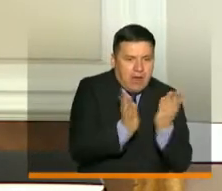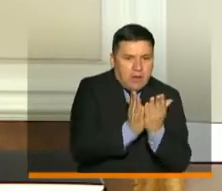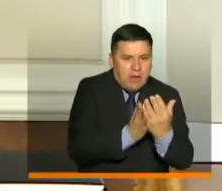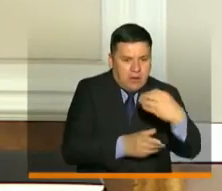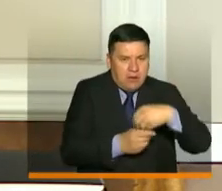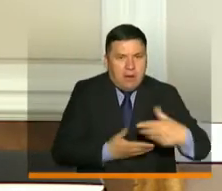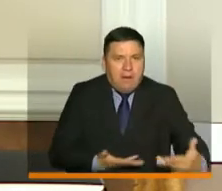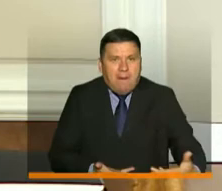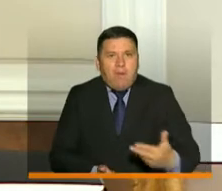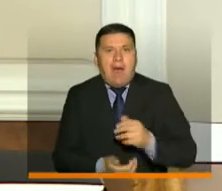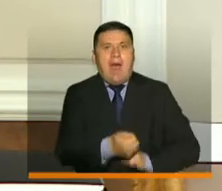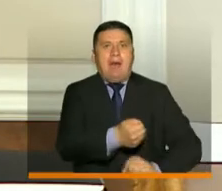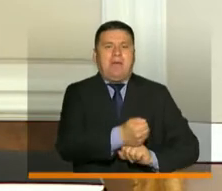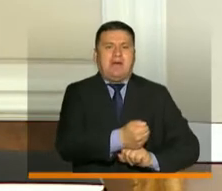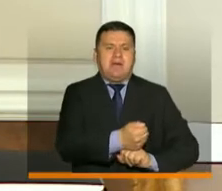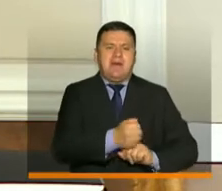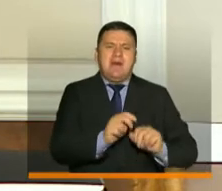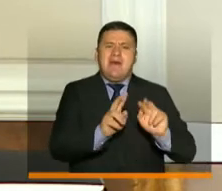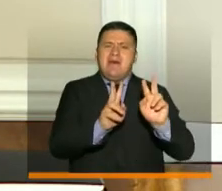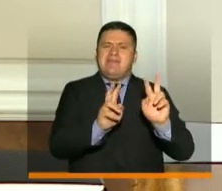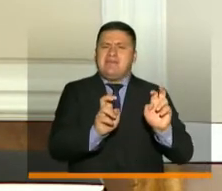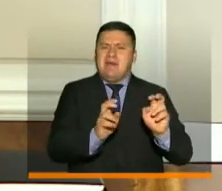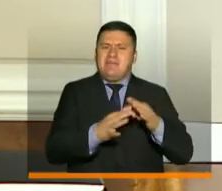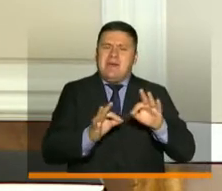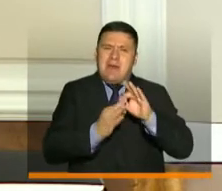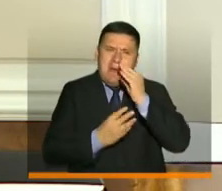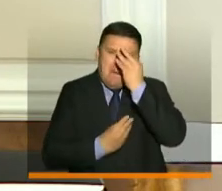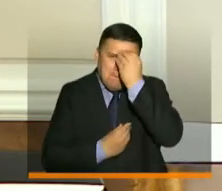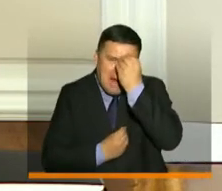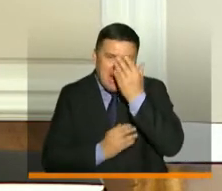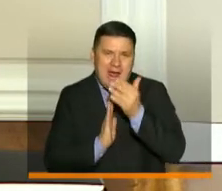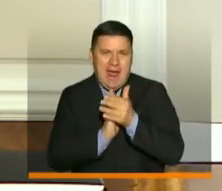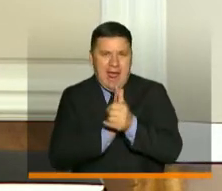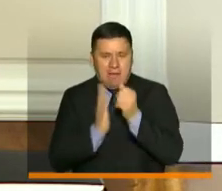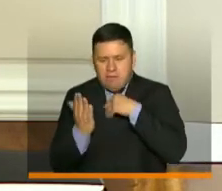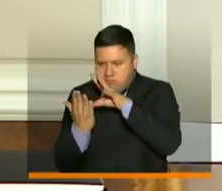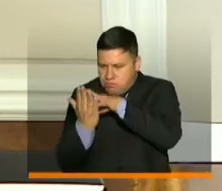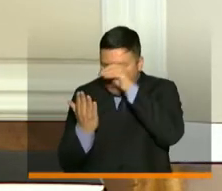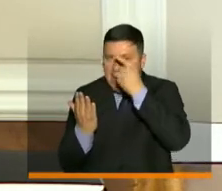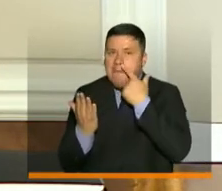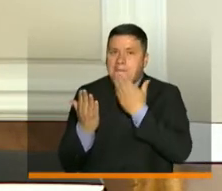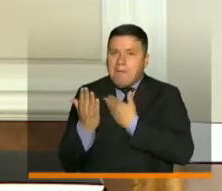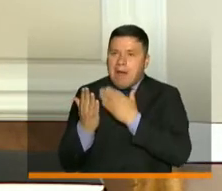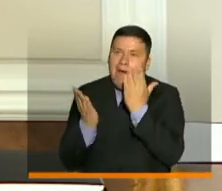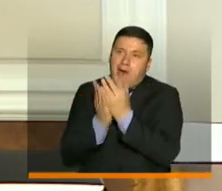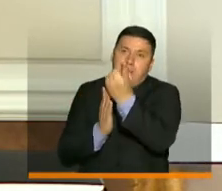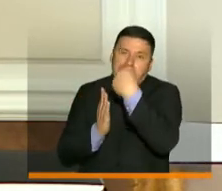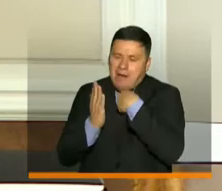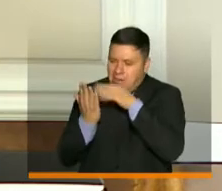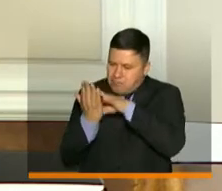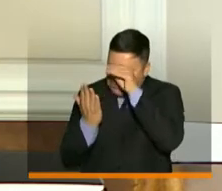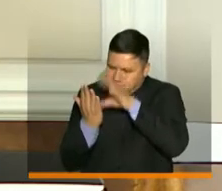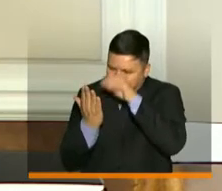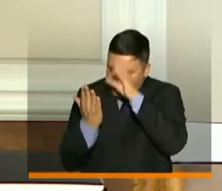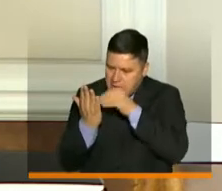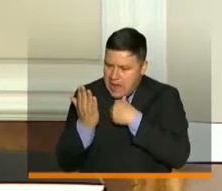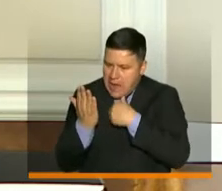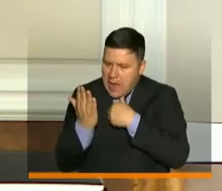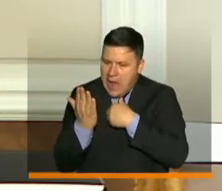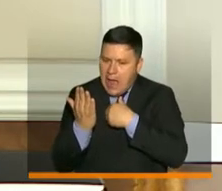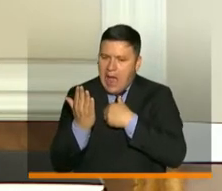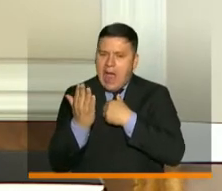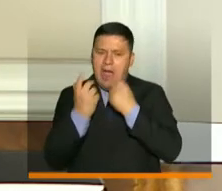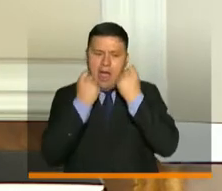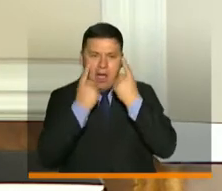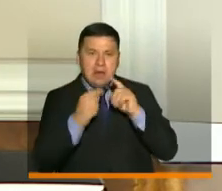también complementarla con otros temas de valores y de habilidades que son necesarios para el mundo de